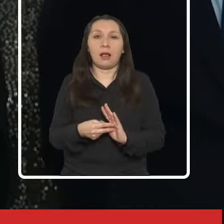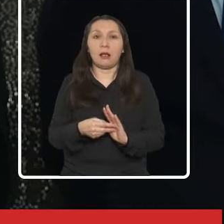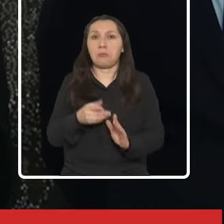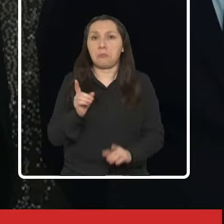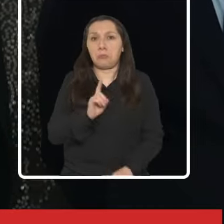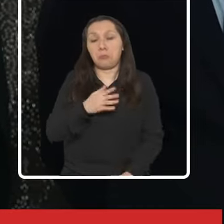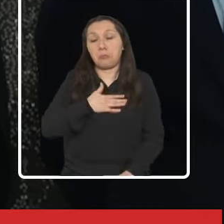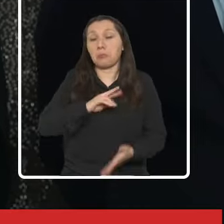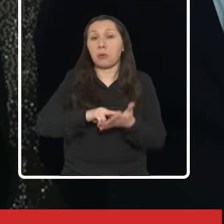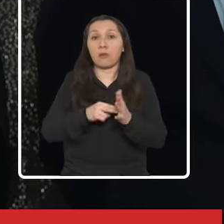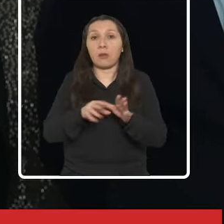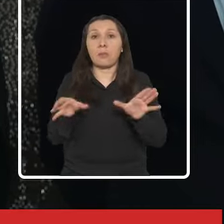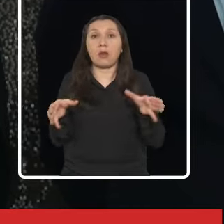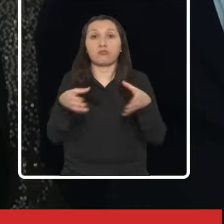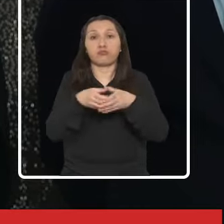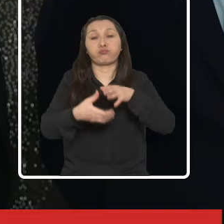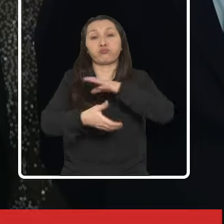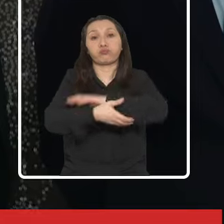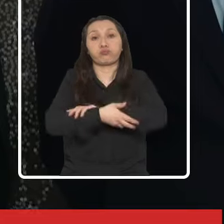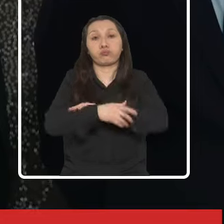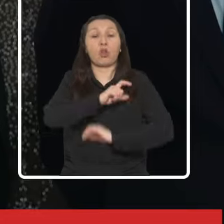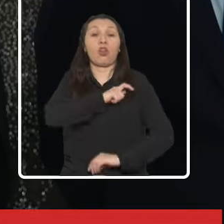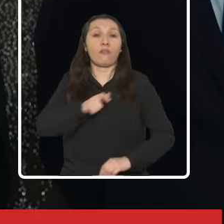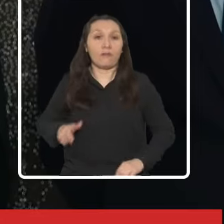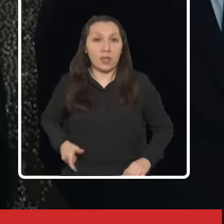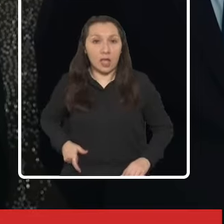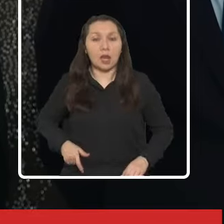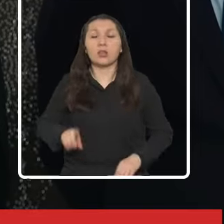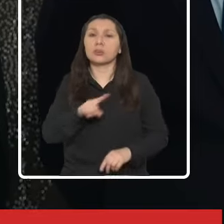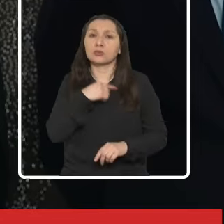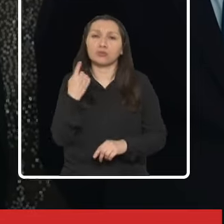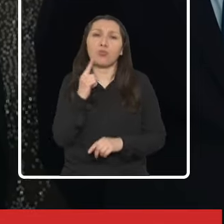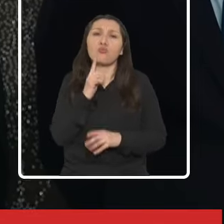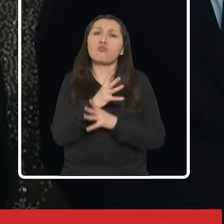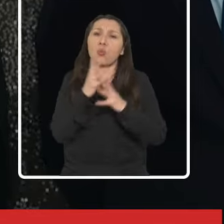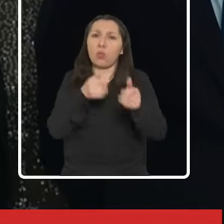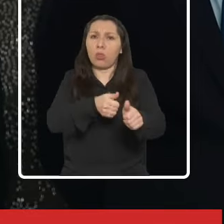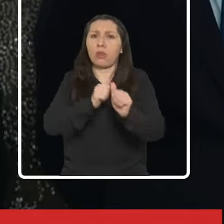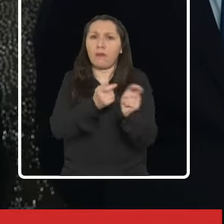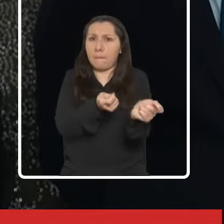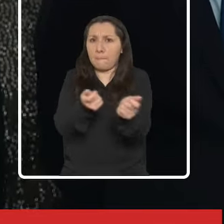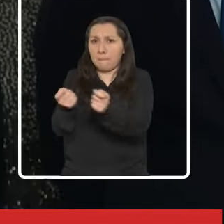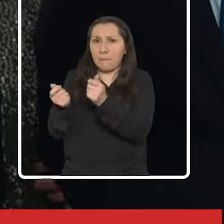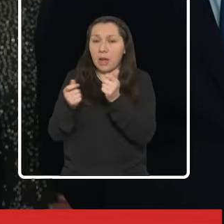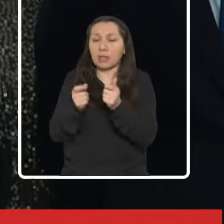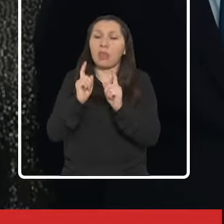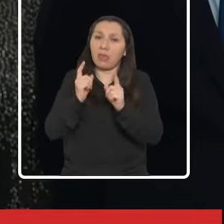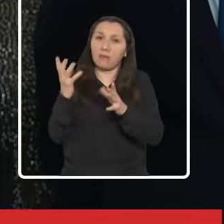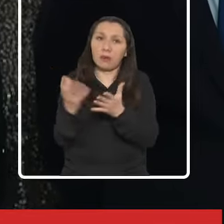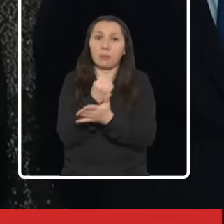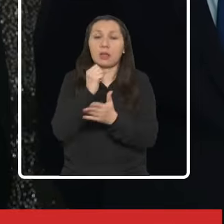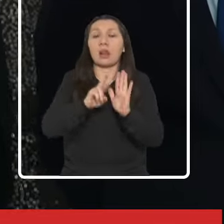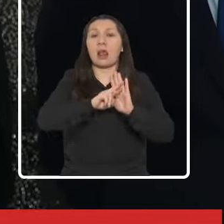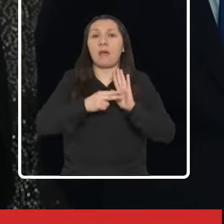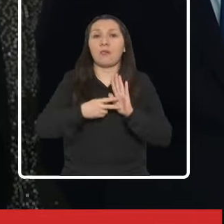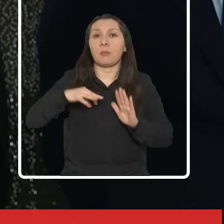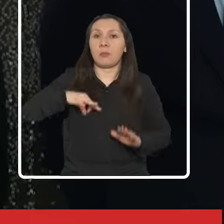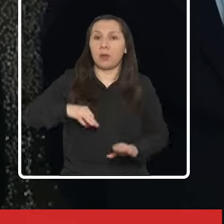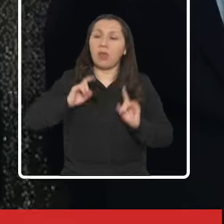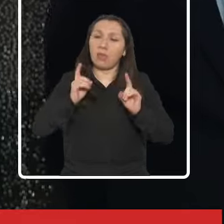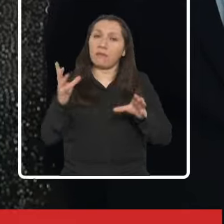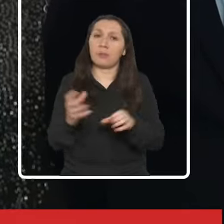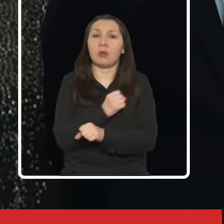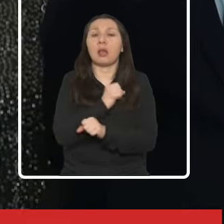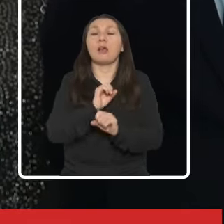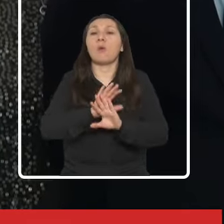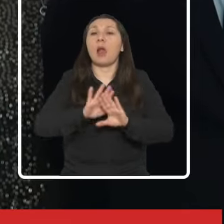Para mí no es un problema la coalición de gobierno. Con la coalición de gobierno tenemos muchísimos desafíos en común, Tenemos que sacar adelante la reforma de pensiones, tenemos que